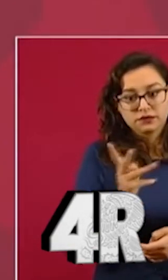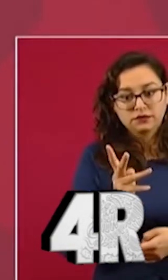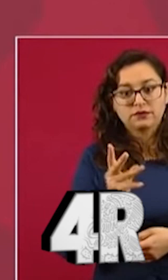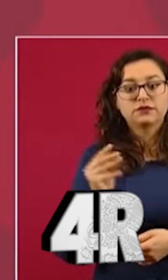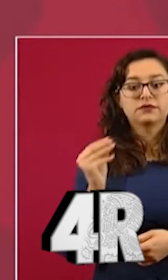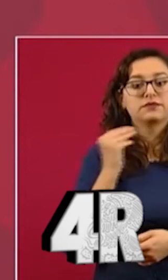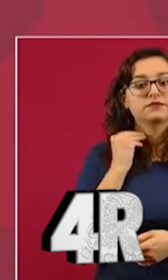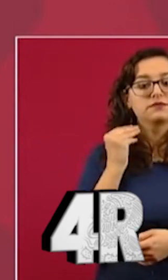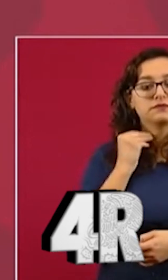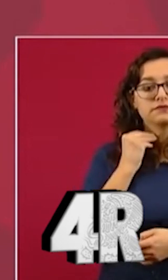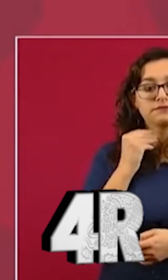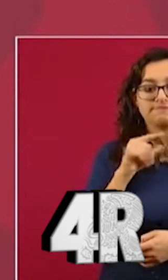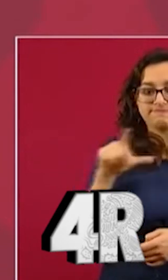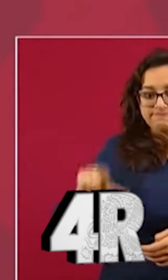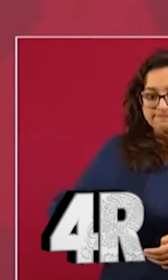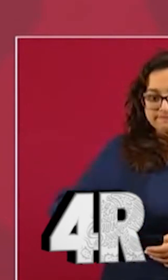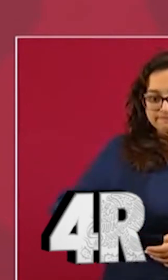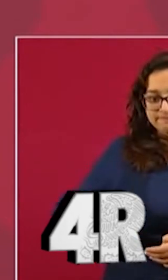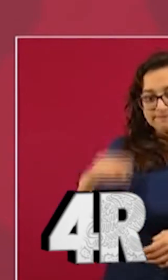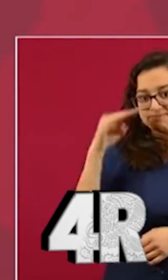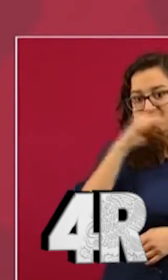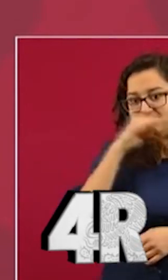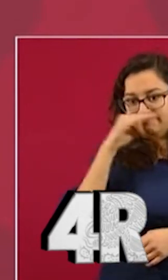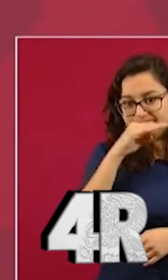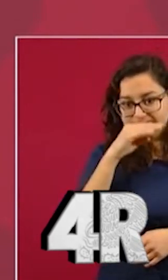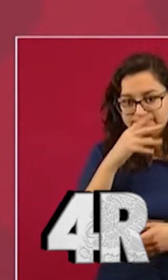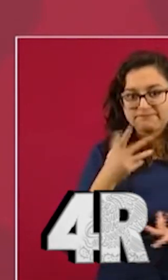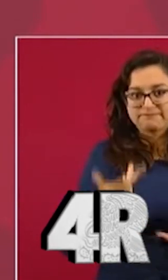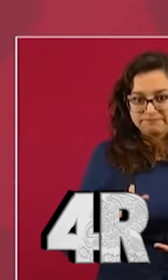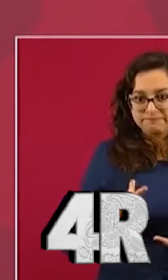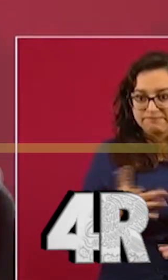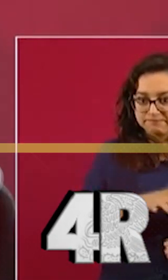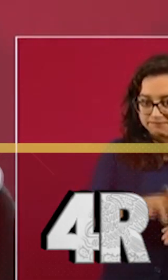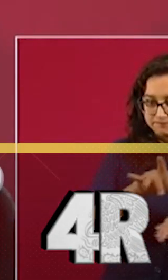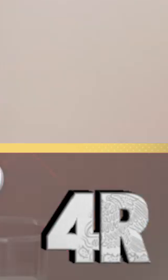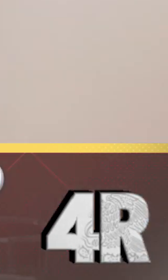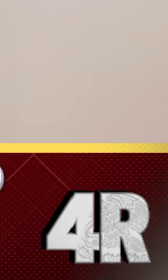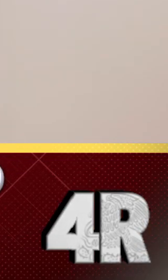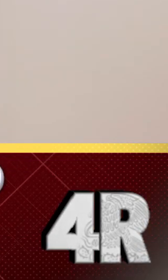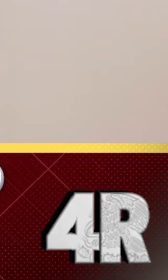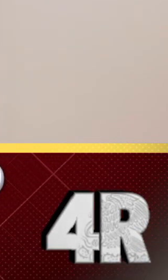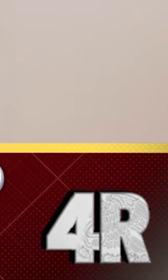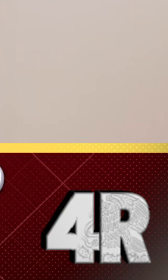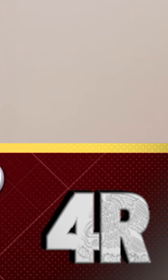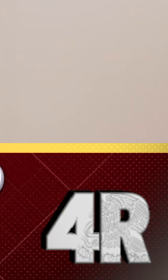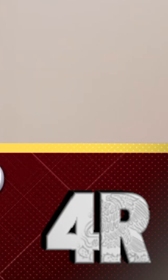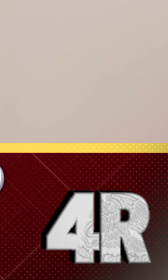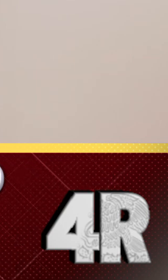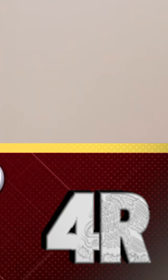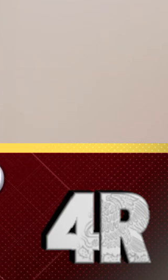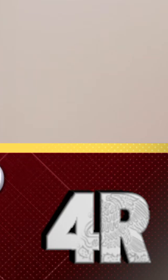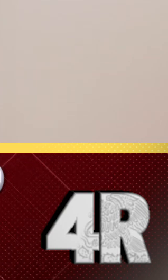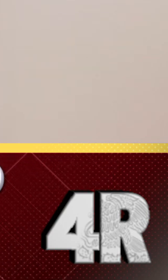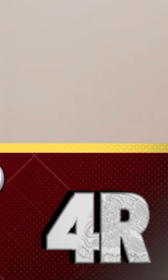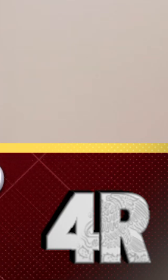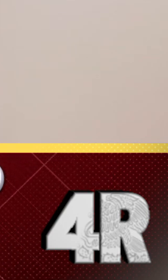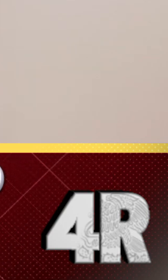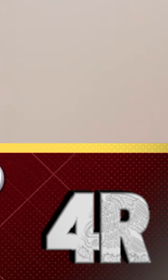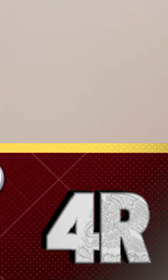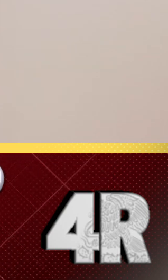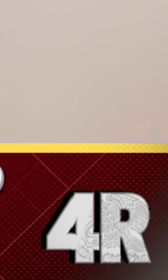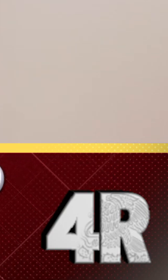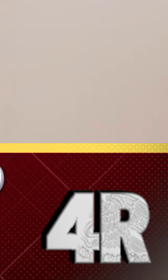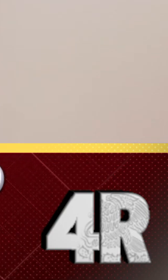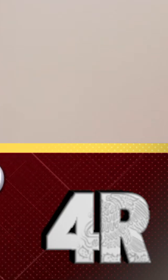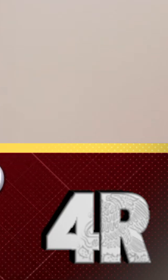encuentren nos como la cuarta república y sin más que agregar yo me despido yo soy ciudadano es conocido y me